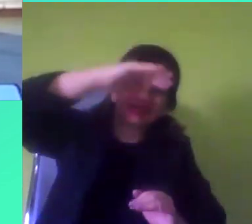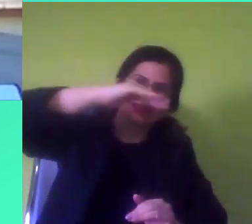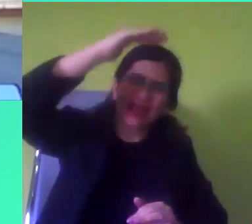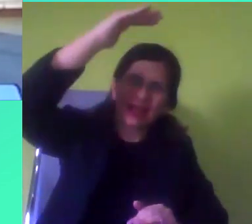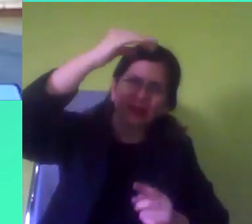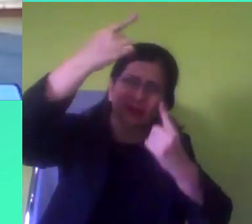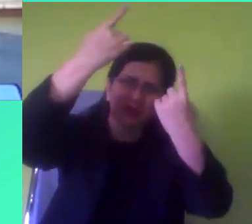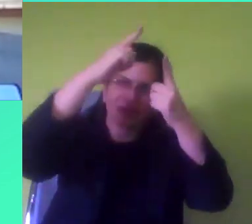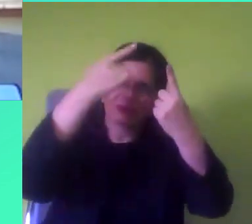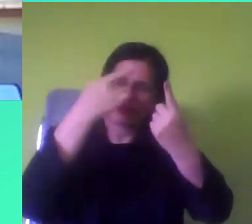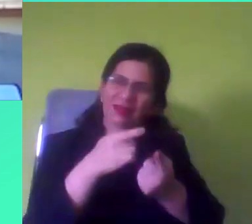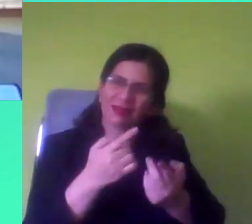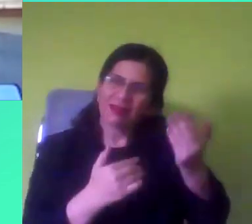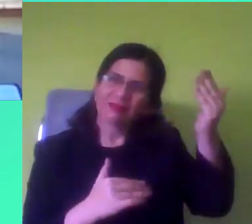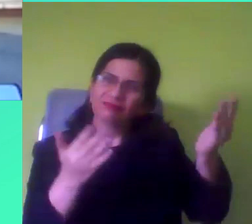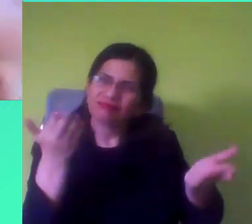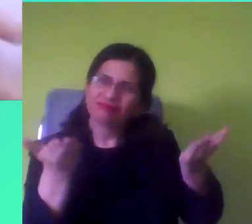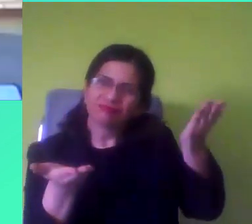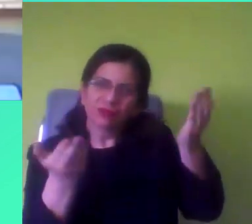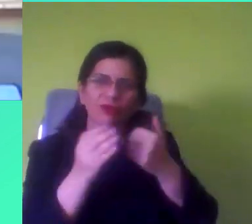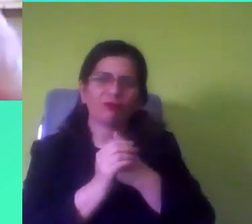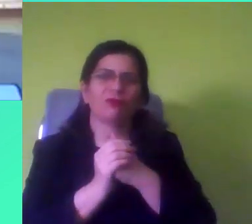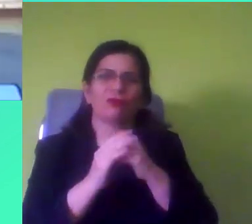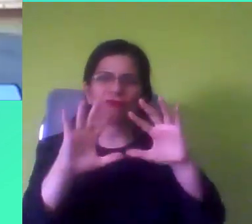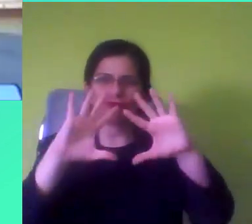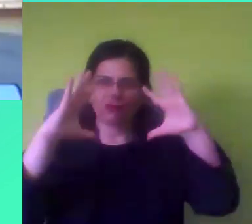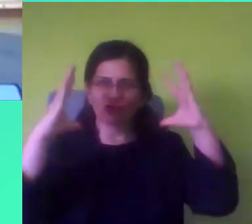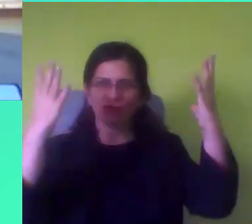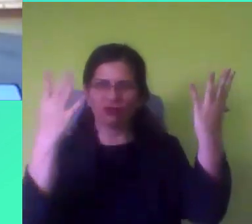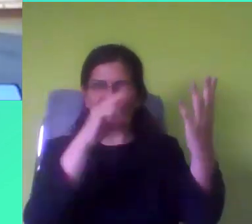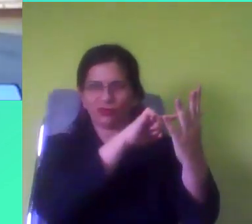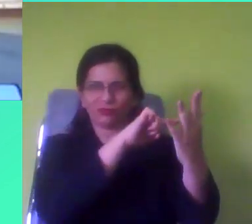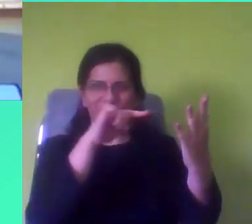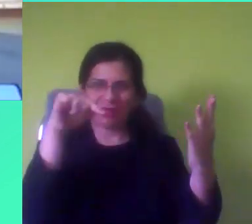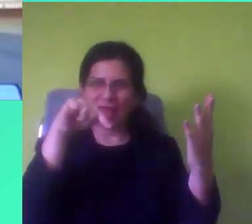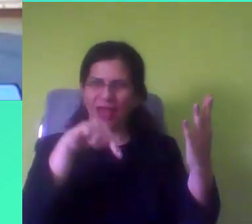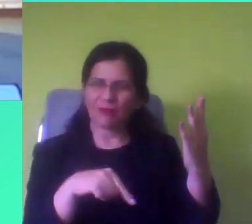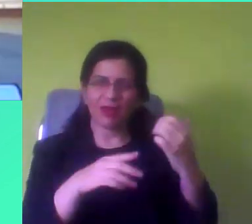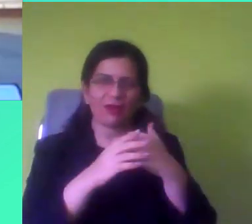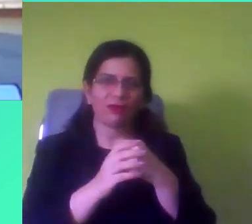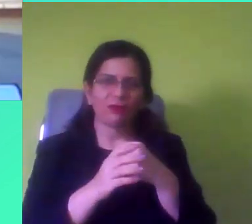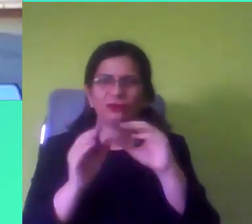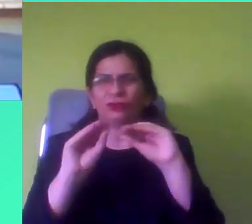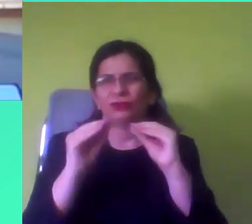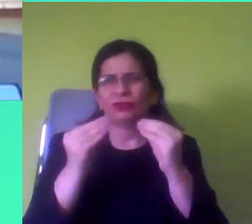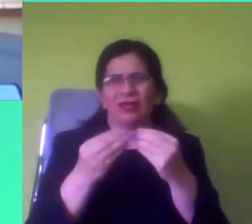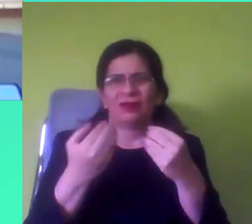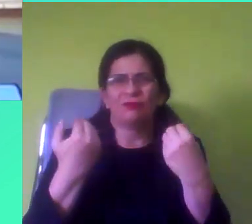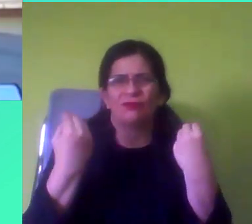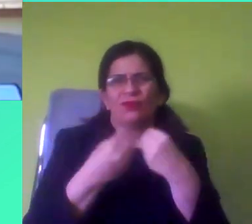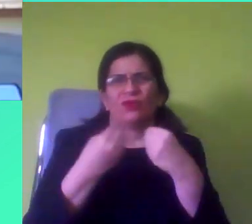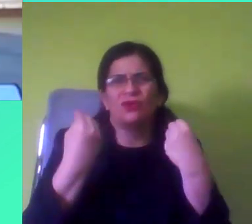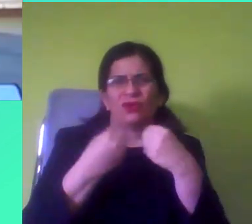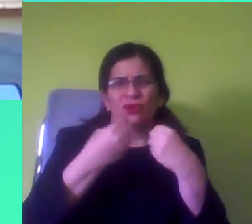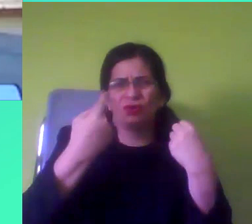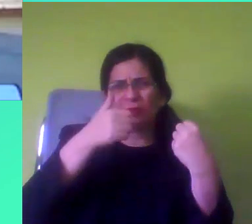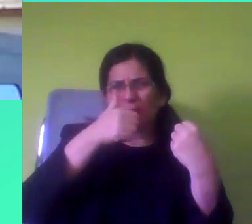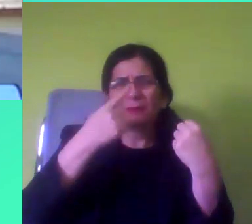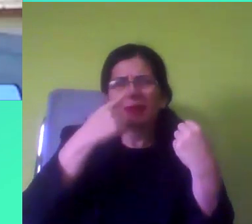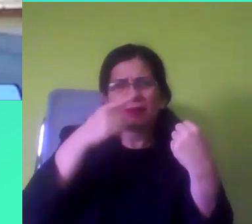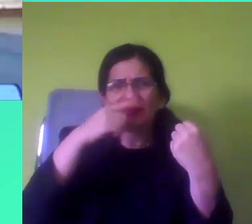permitir tener, así simplemente, seleccionando 4 o 5 glaciares de los más de 16.000 glaciares que hay en esta base de